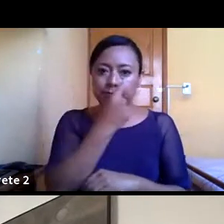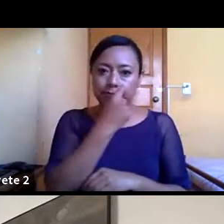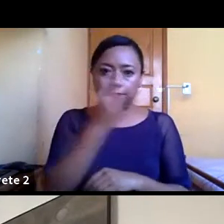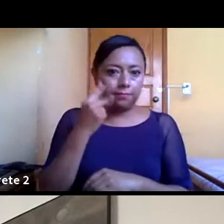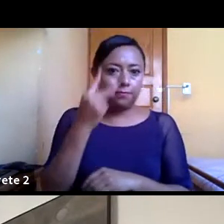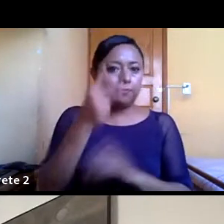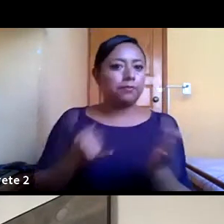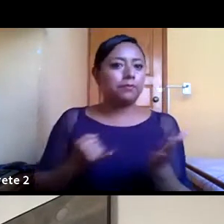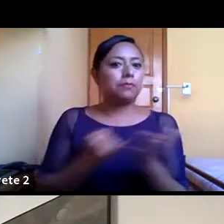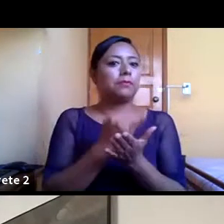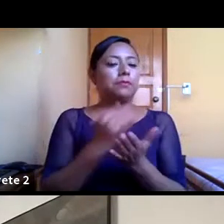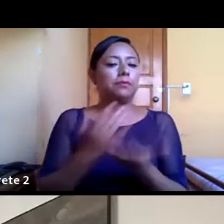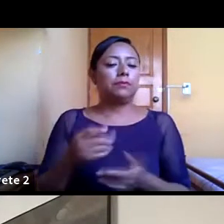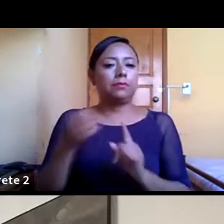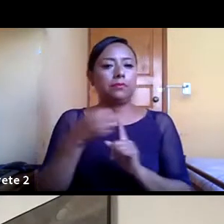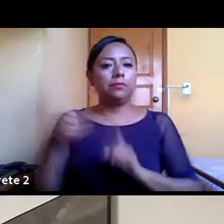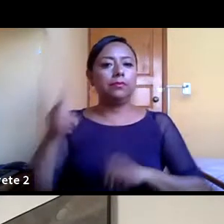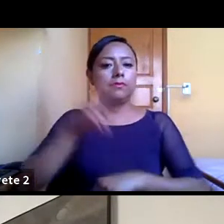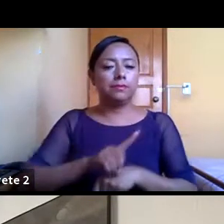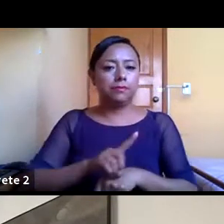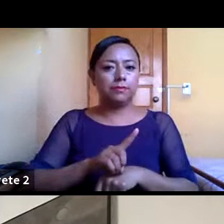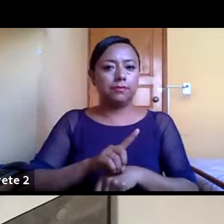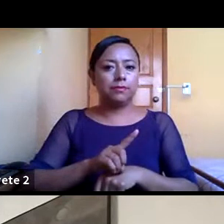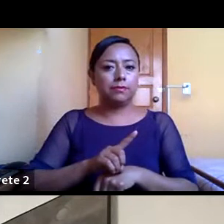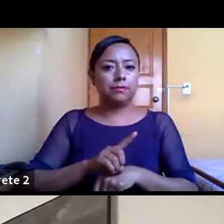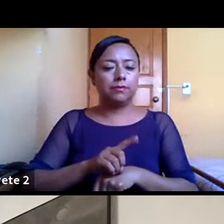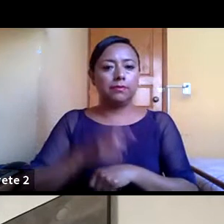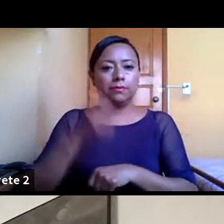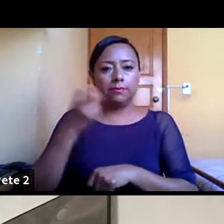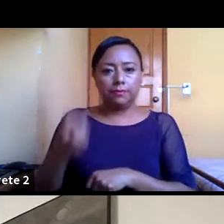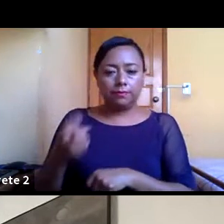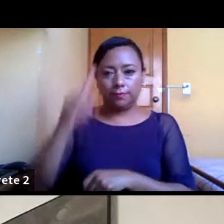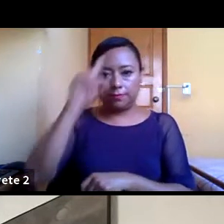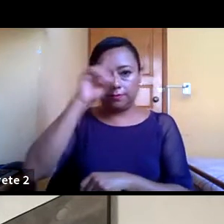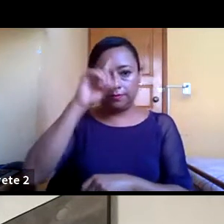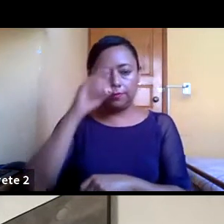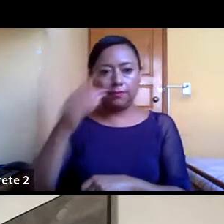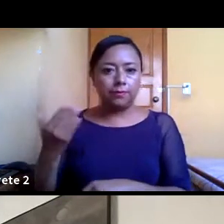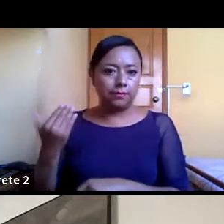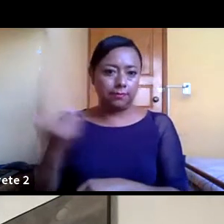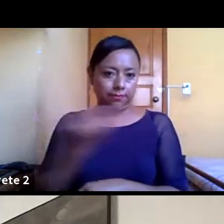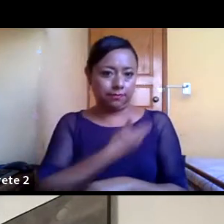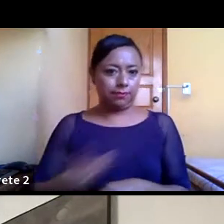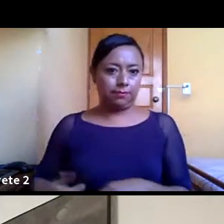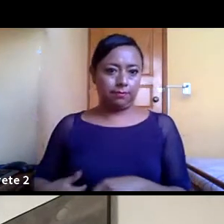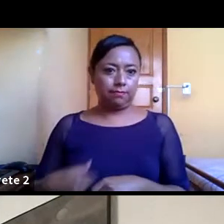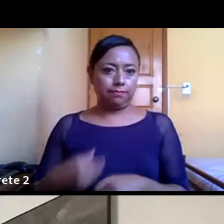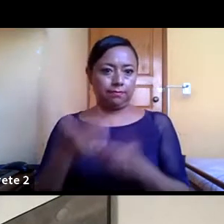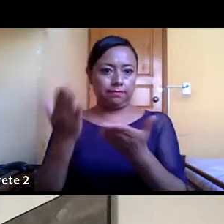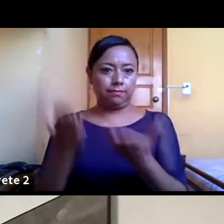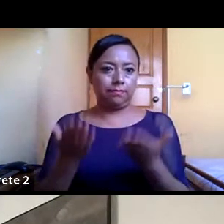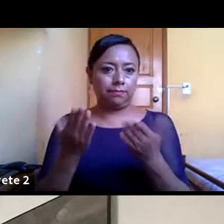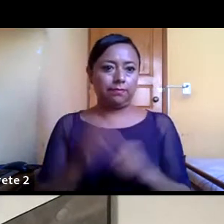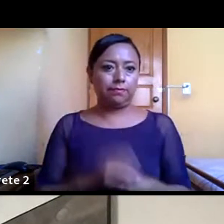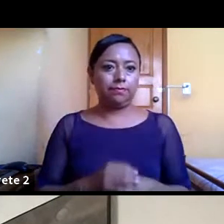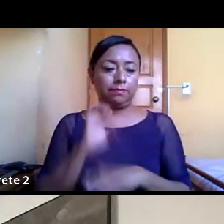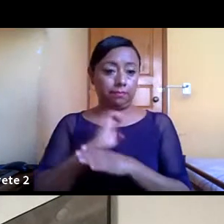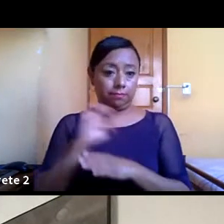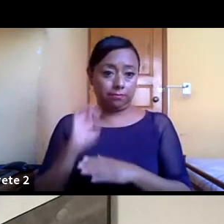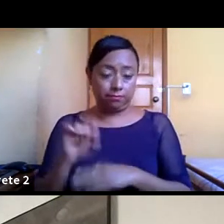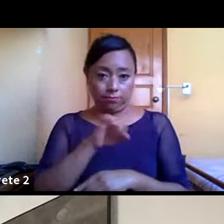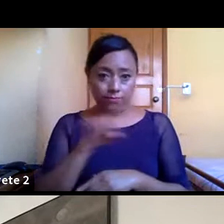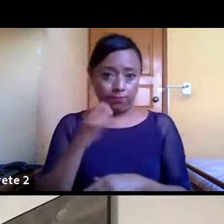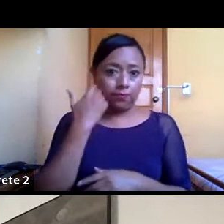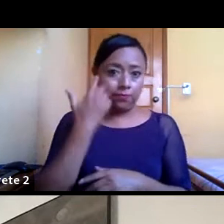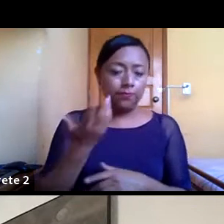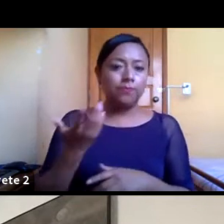consideración el orden del día con la recomendación y con la indicación que nos da la presidenta. Entonces, si les parece bien, procedemos a votar el